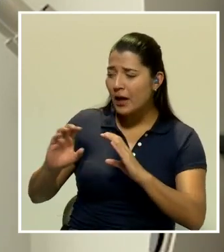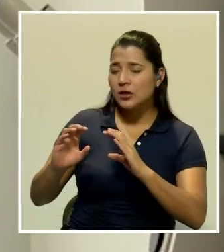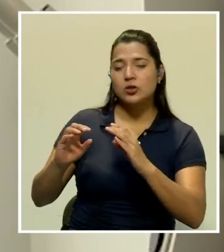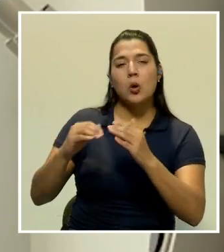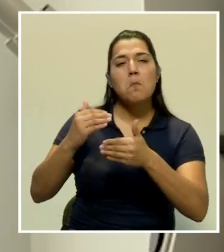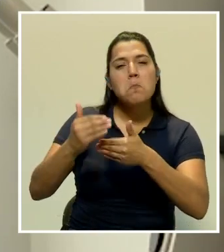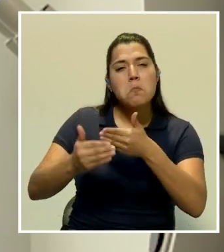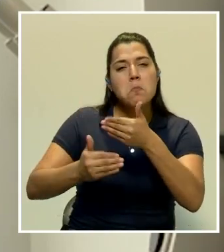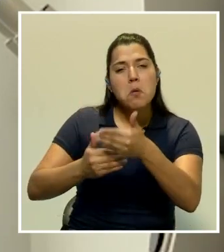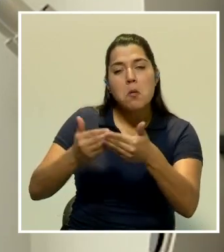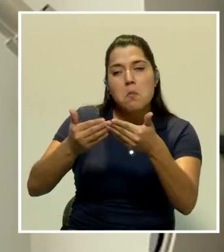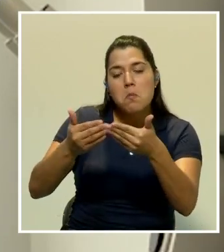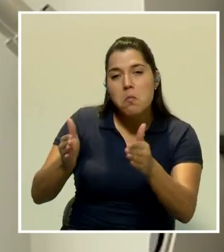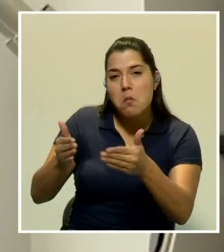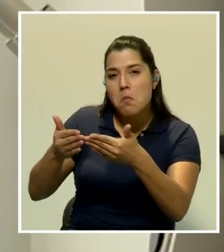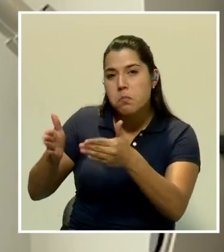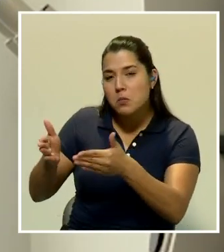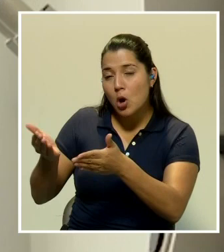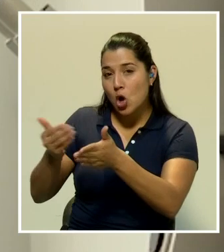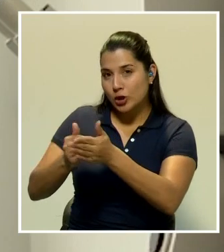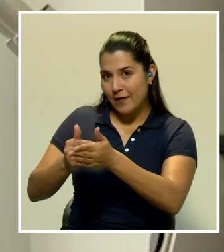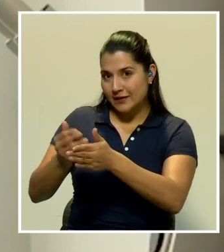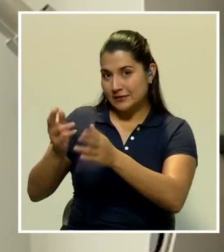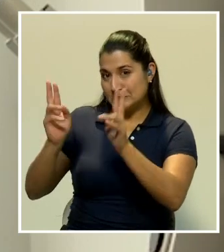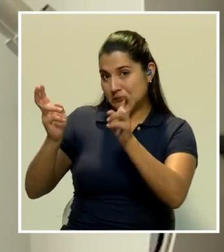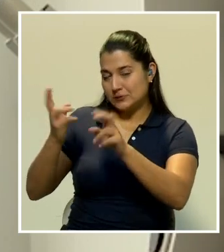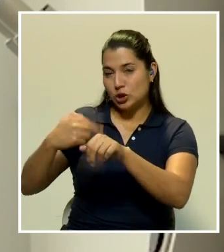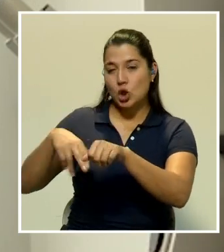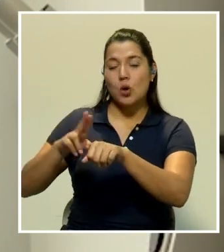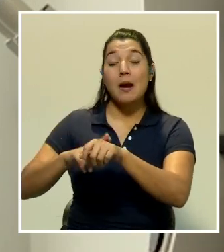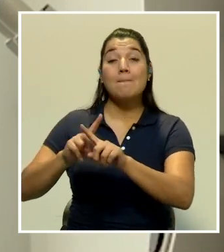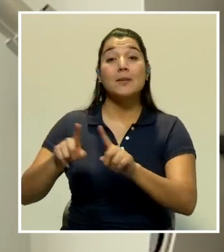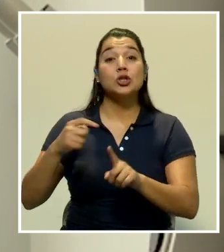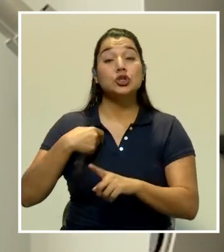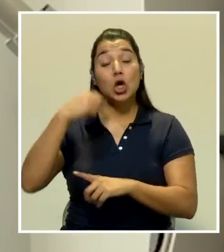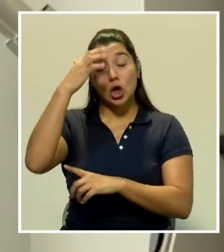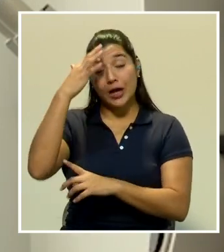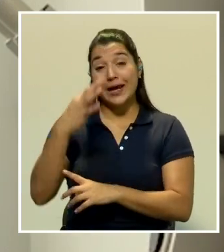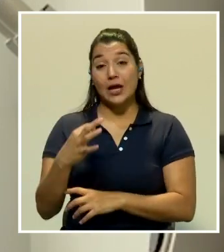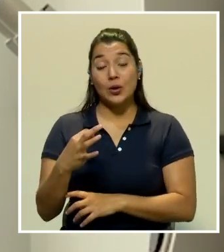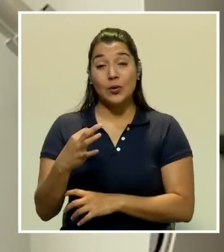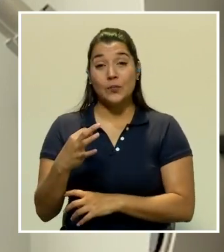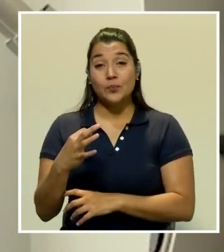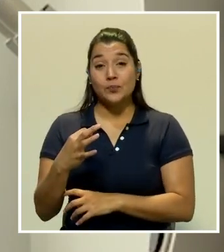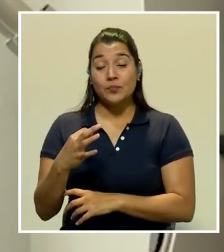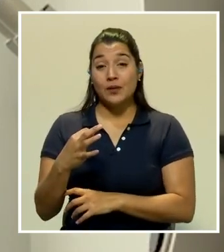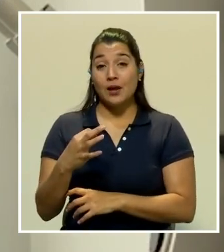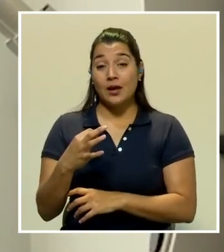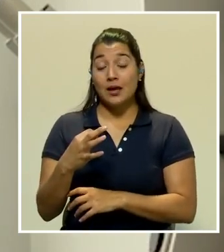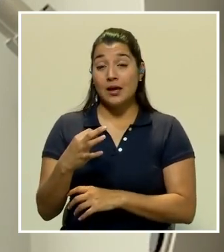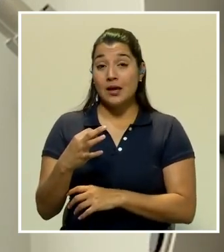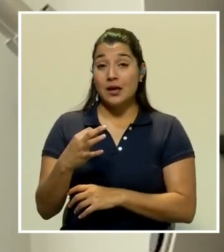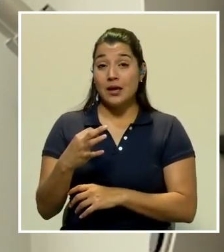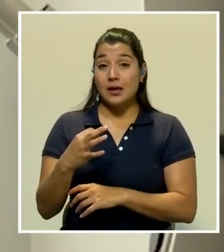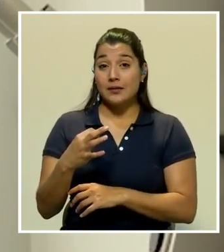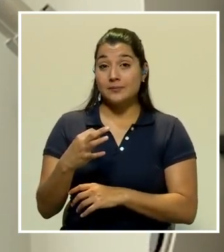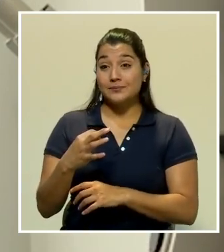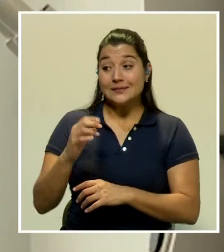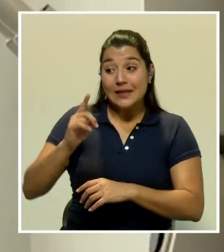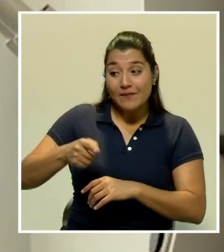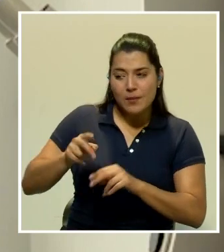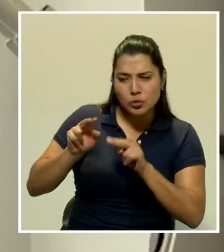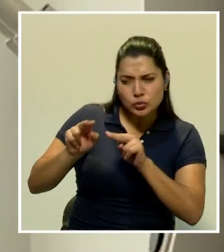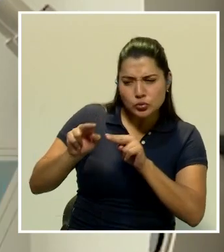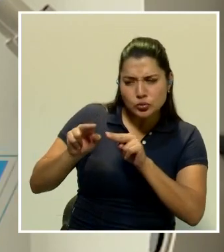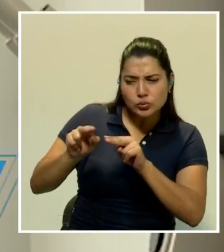Y ahora, bueno, yo diría que cabe ver el efecto que tiene esta apertura en